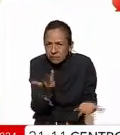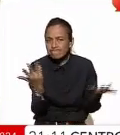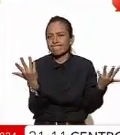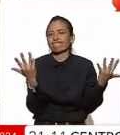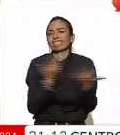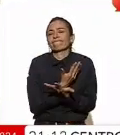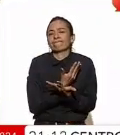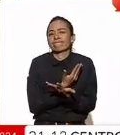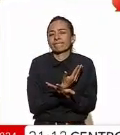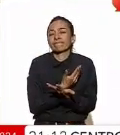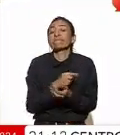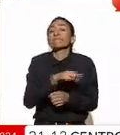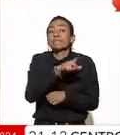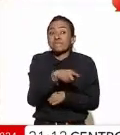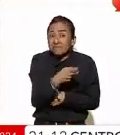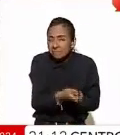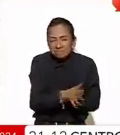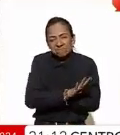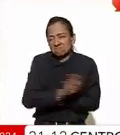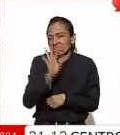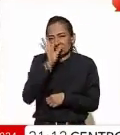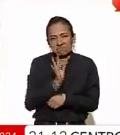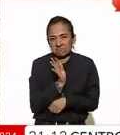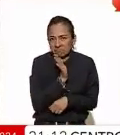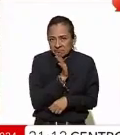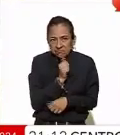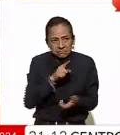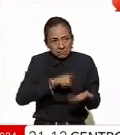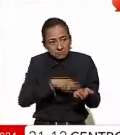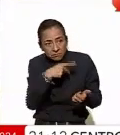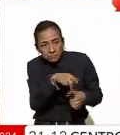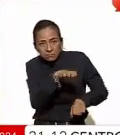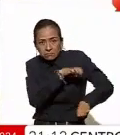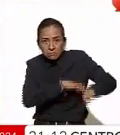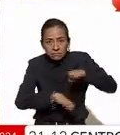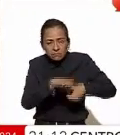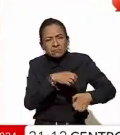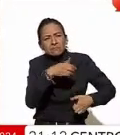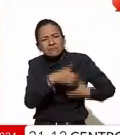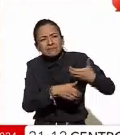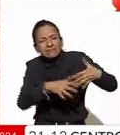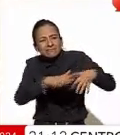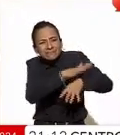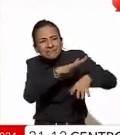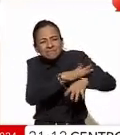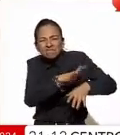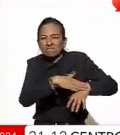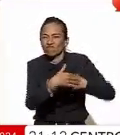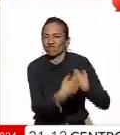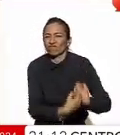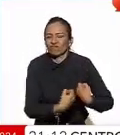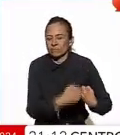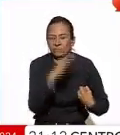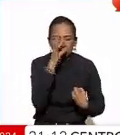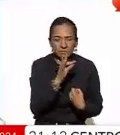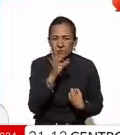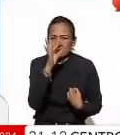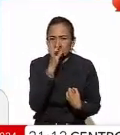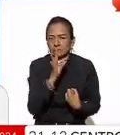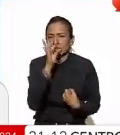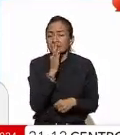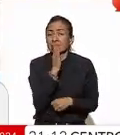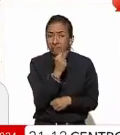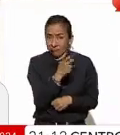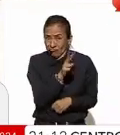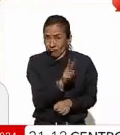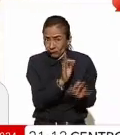que impide o inhibe a la empresa a llevar otro tipo de procesos y consolidarse como lo que es una